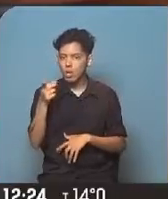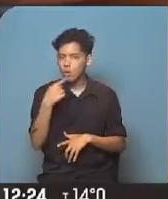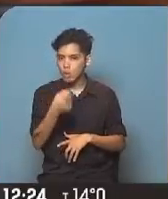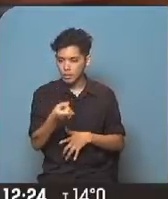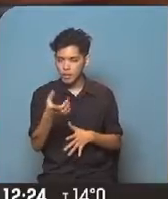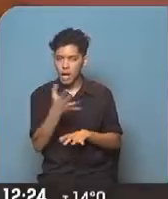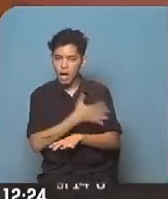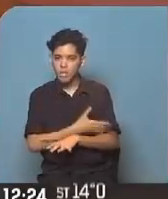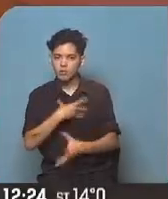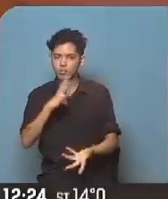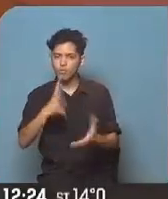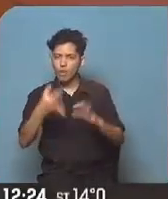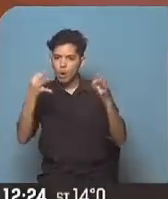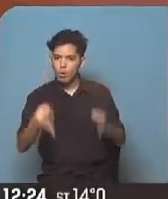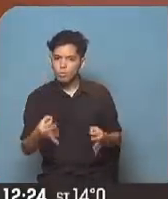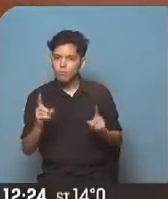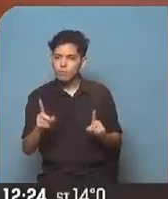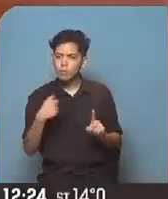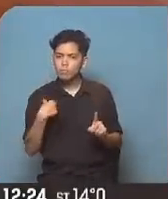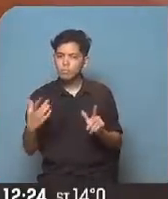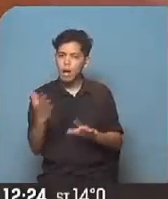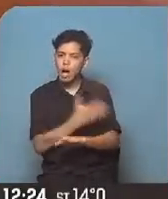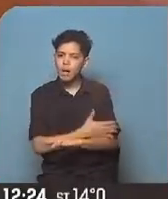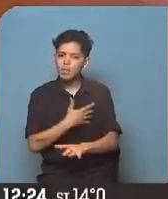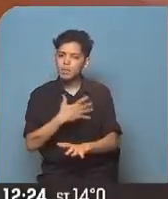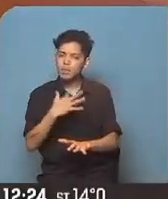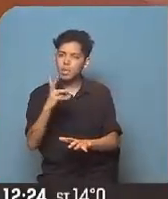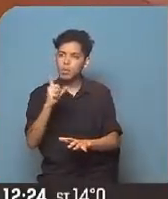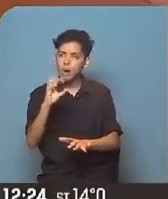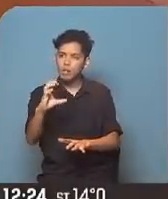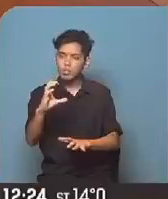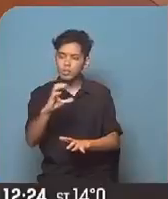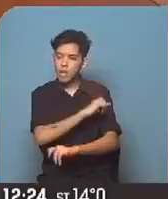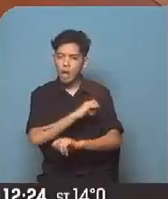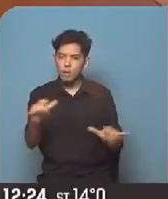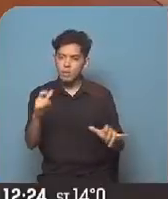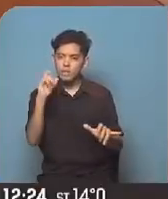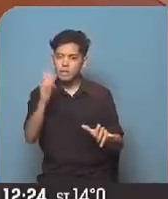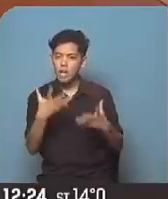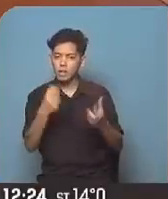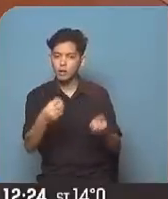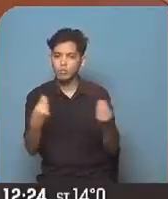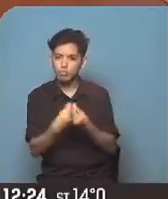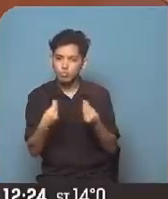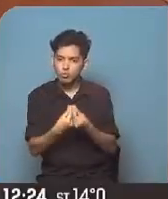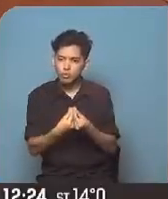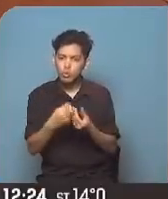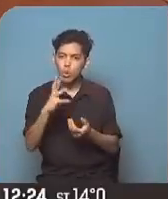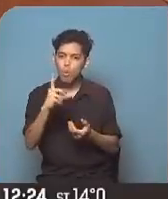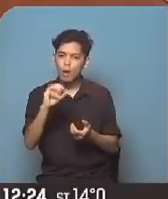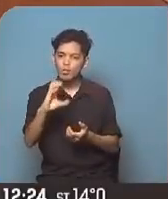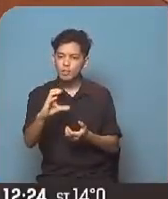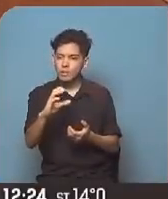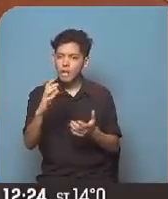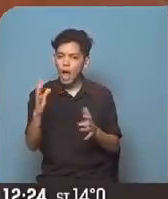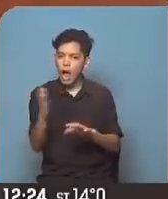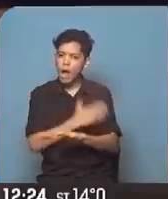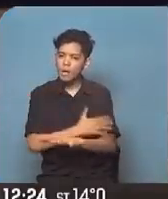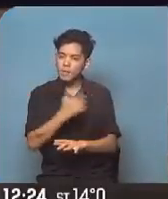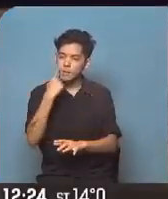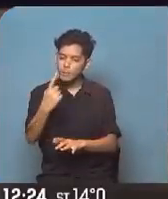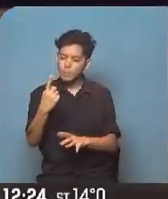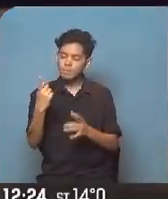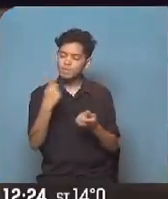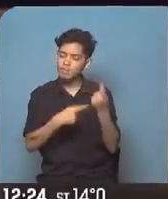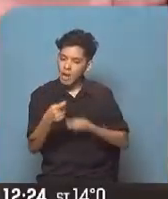de las medidas que anunció ayer el Banco Central. Sí, ayuda. El Banco Central se anticipó al mercado, viendo lo que